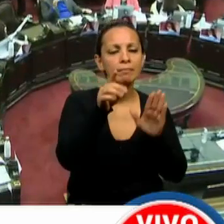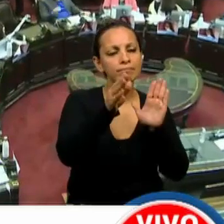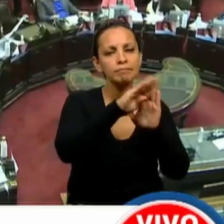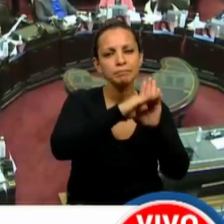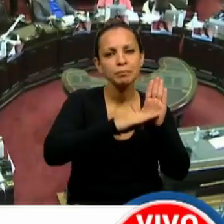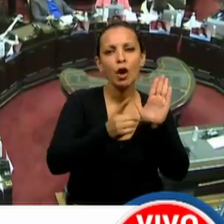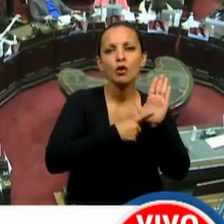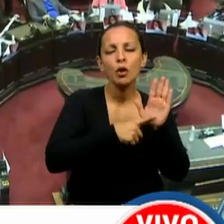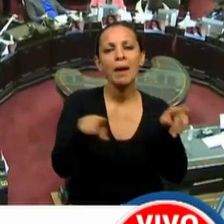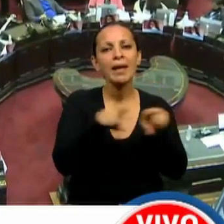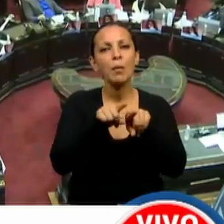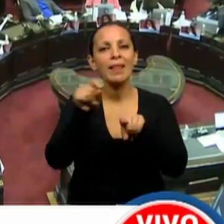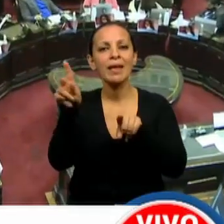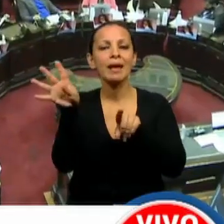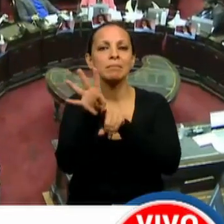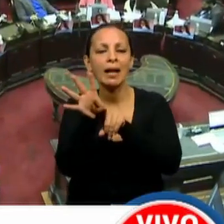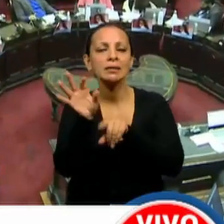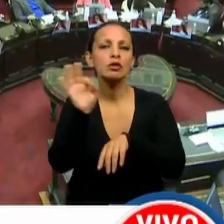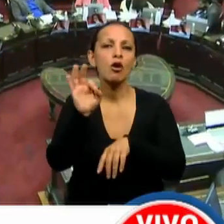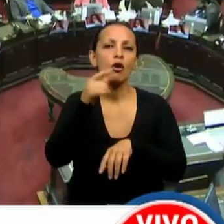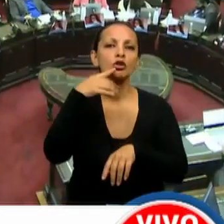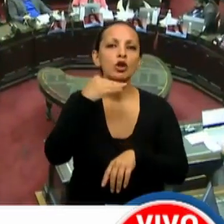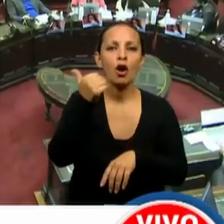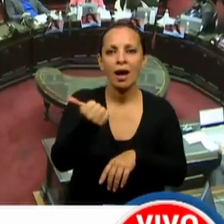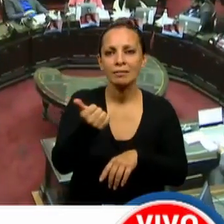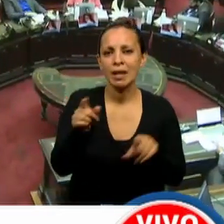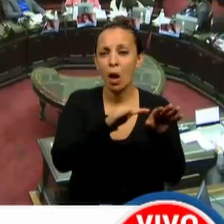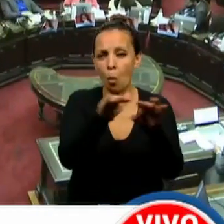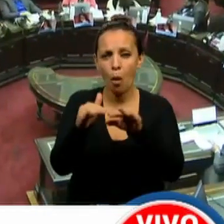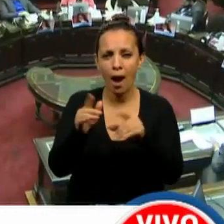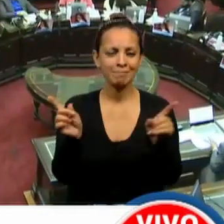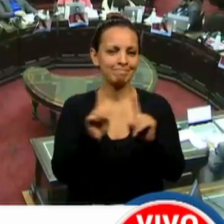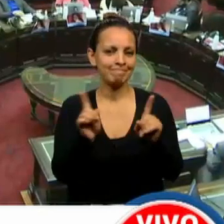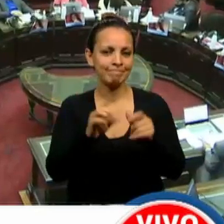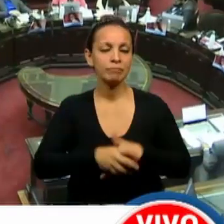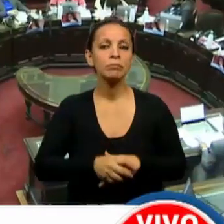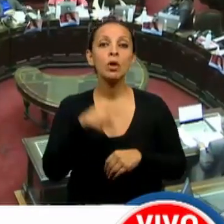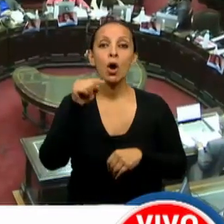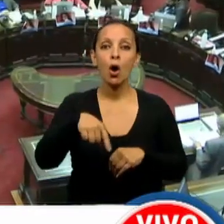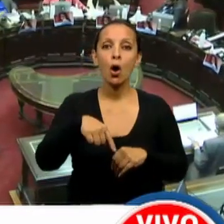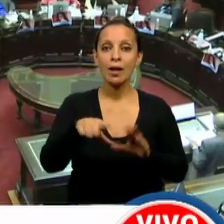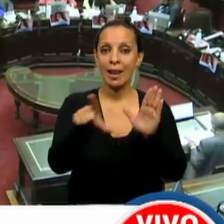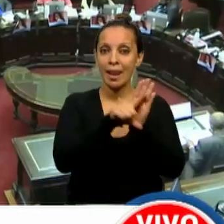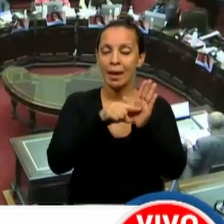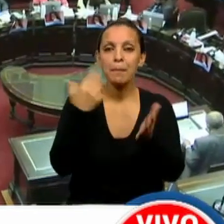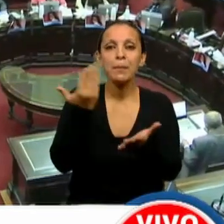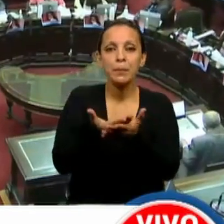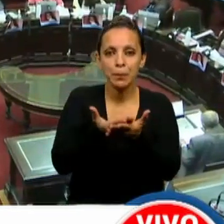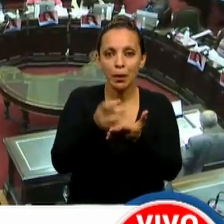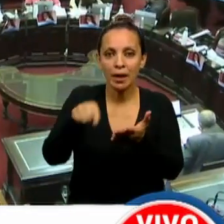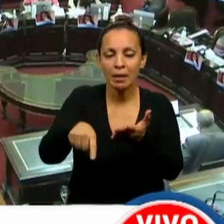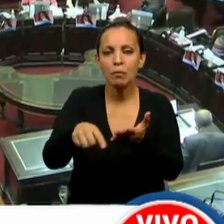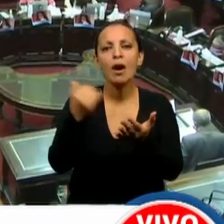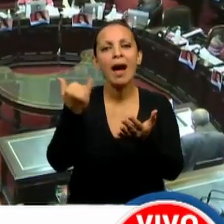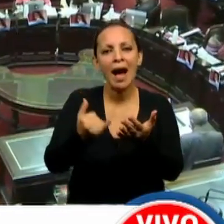soja o del maíz. La norma que hoy proponemos al Pleno contempla estos criterios